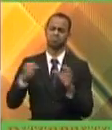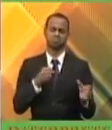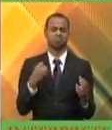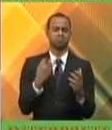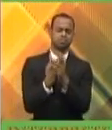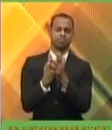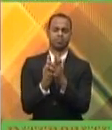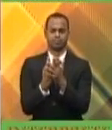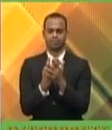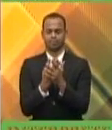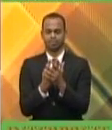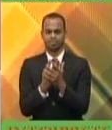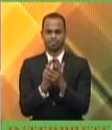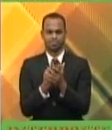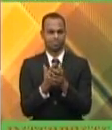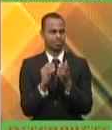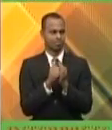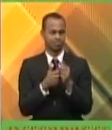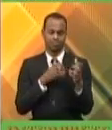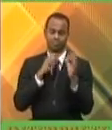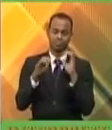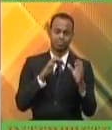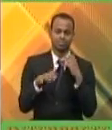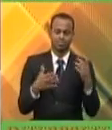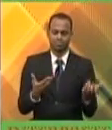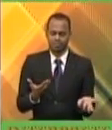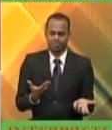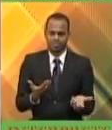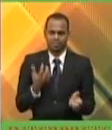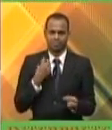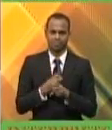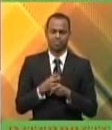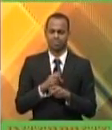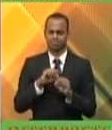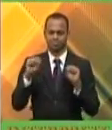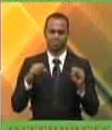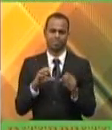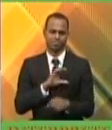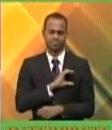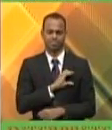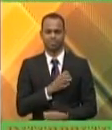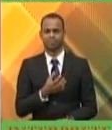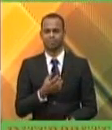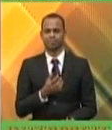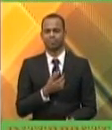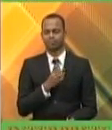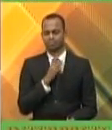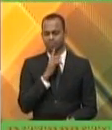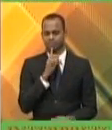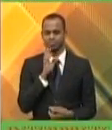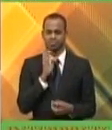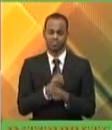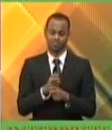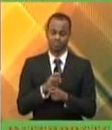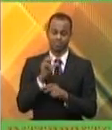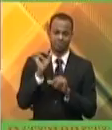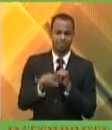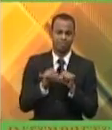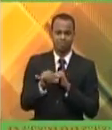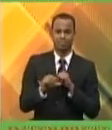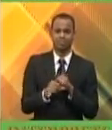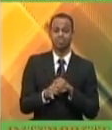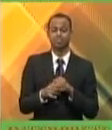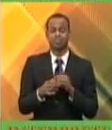sorda y cómo se comunica en el sistema policial y ahí duran y hay durante